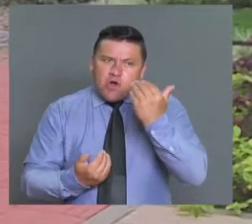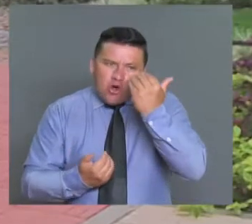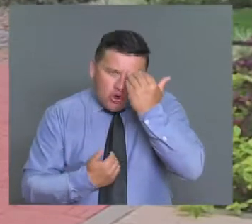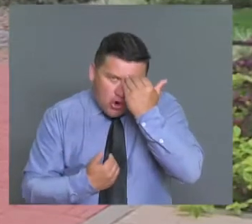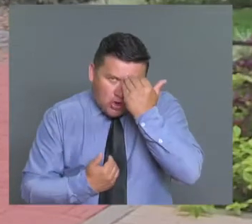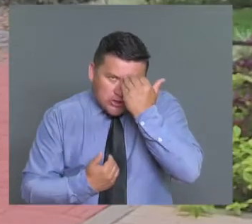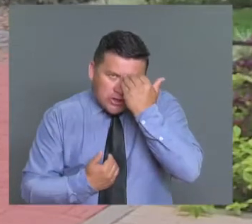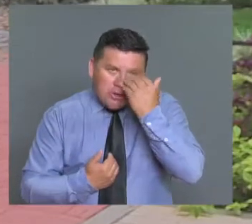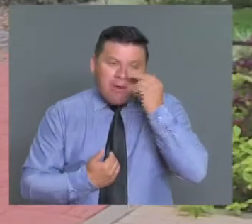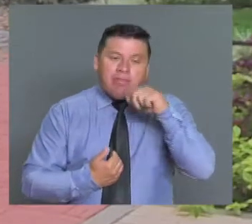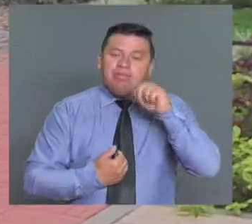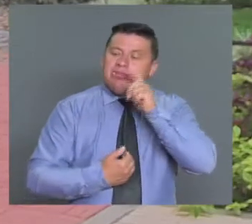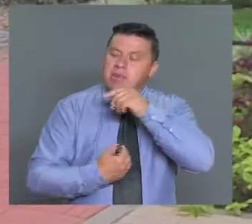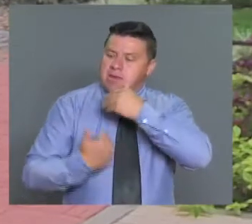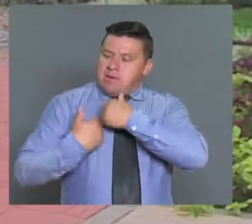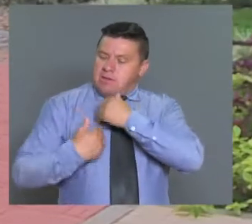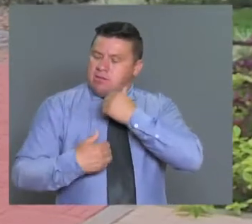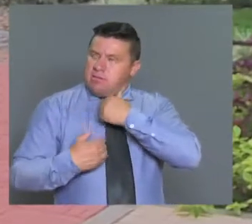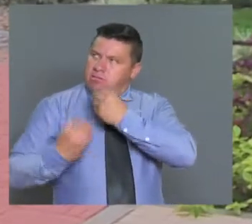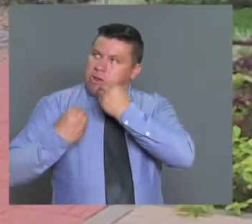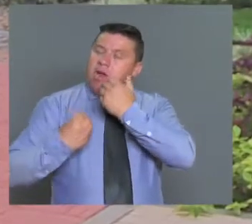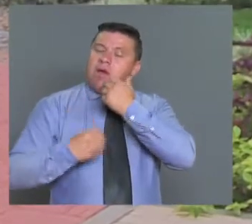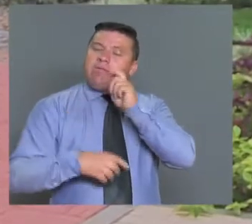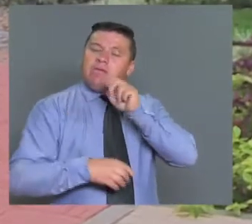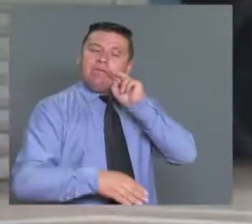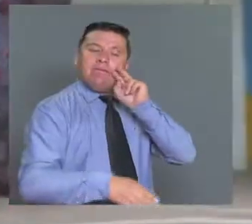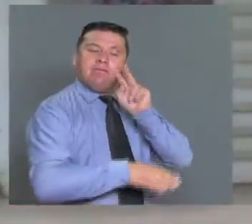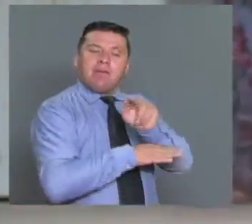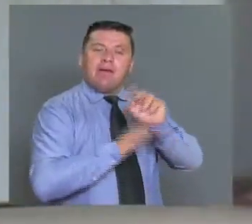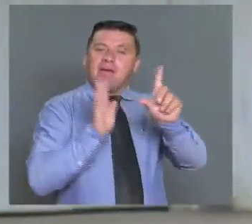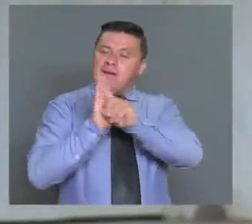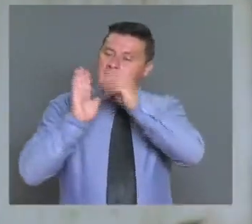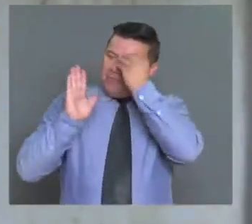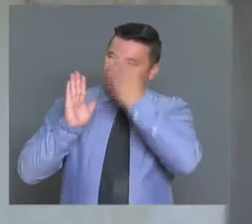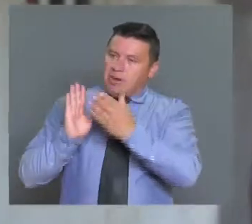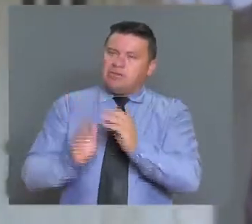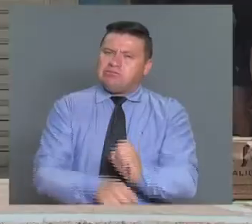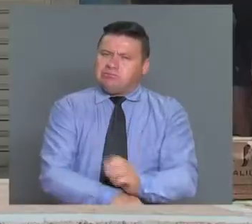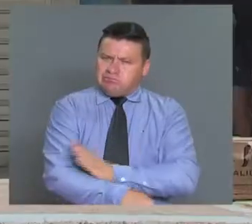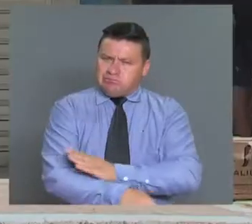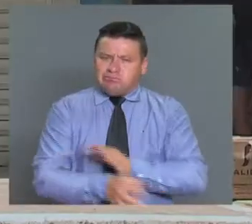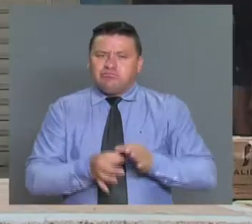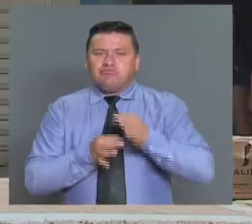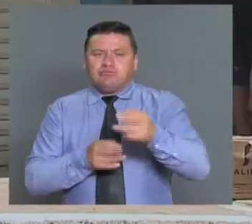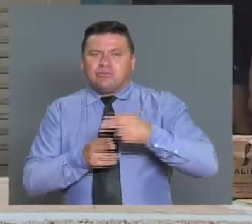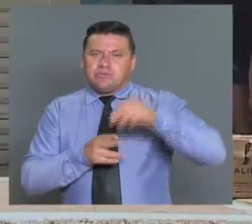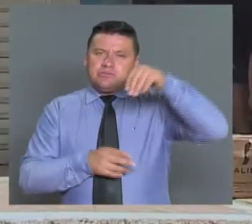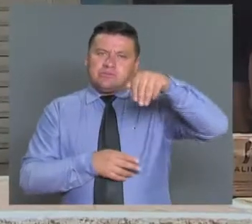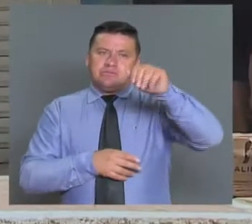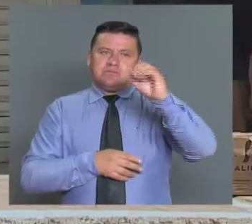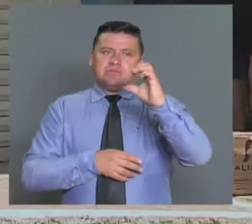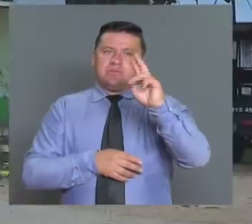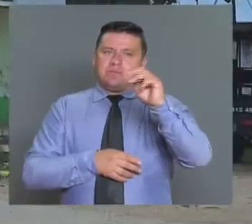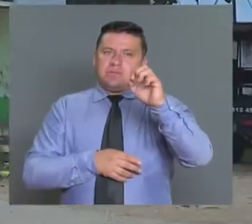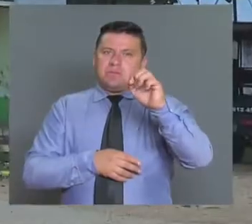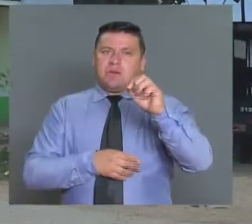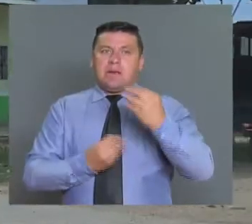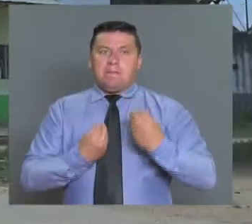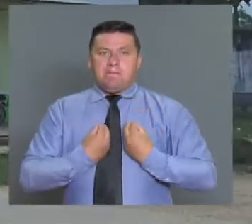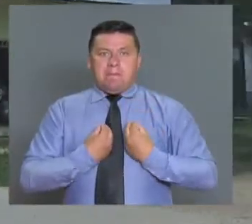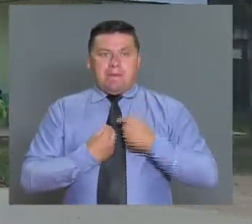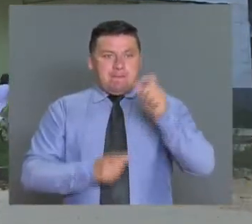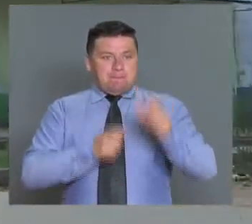una veeduría que se esté cumpliendo tal cual como lo establece la ley. Ella visibiliza a La Macarena como un municipio gobernado por sus propios